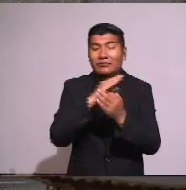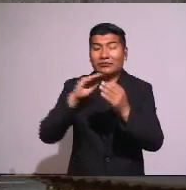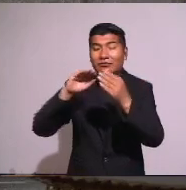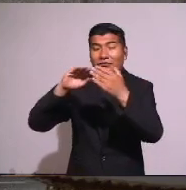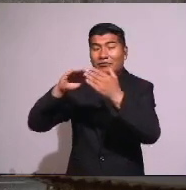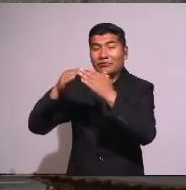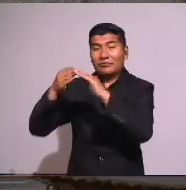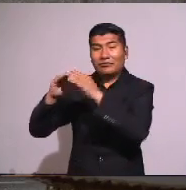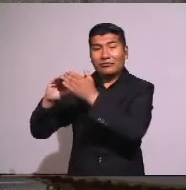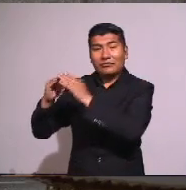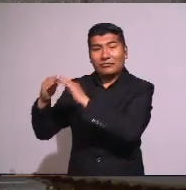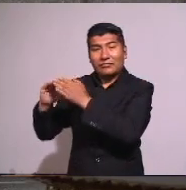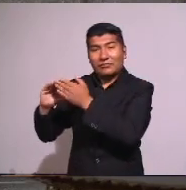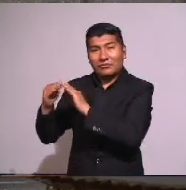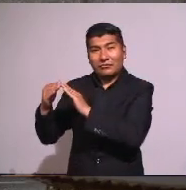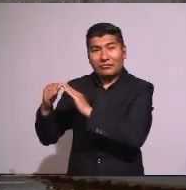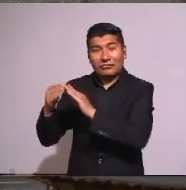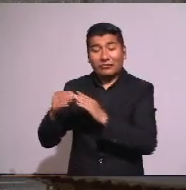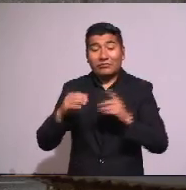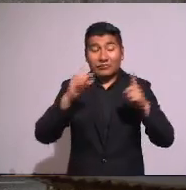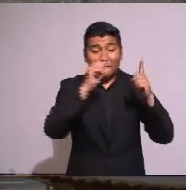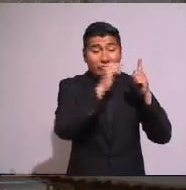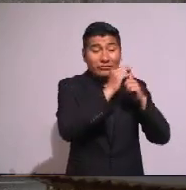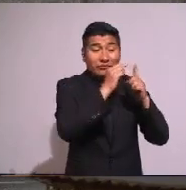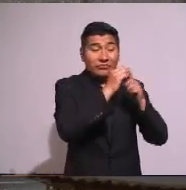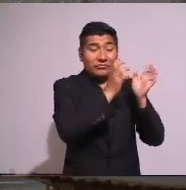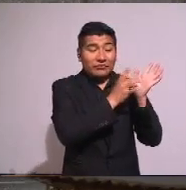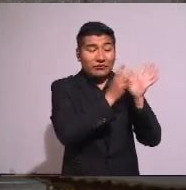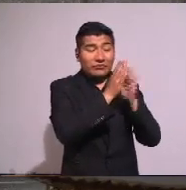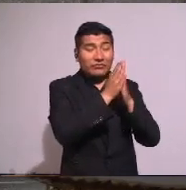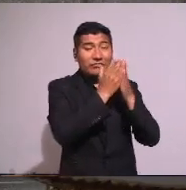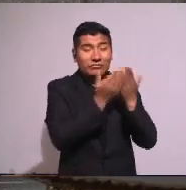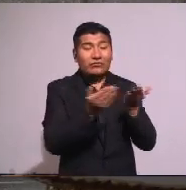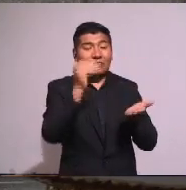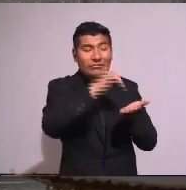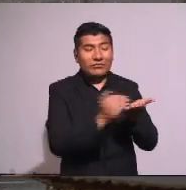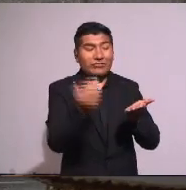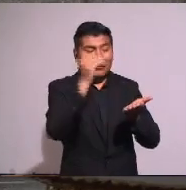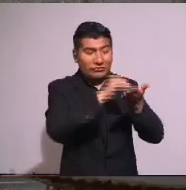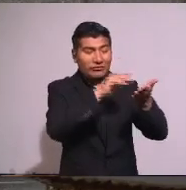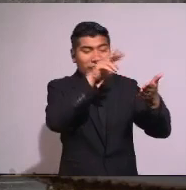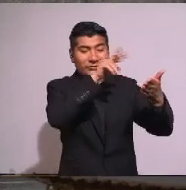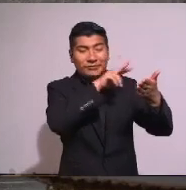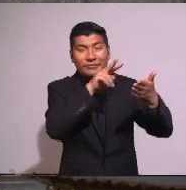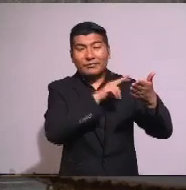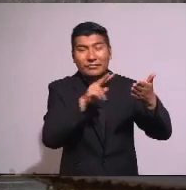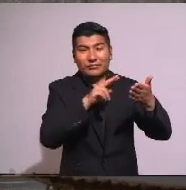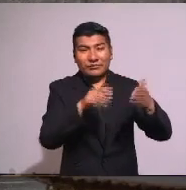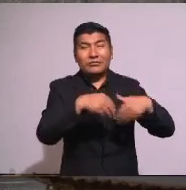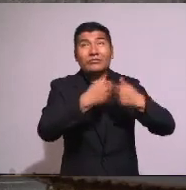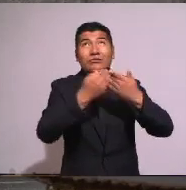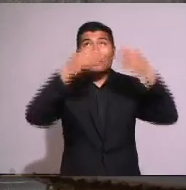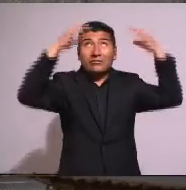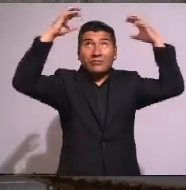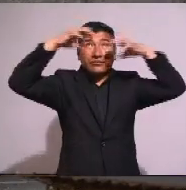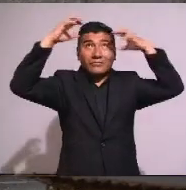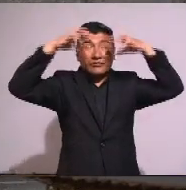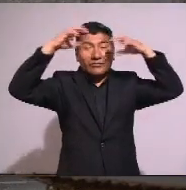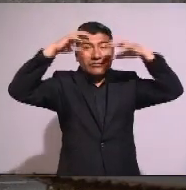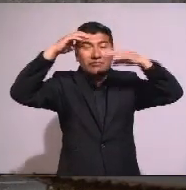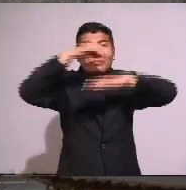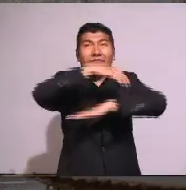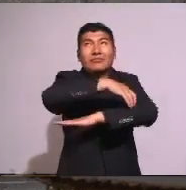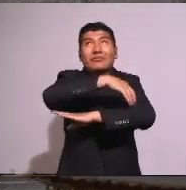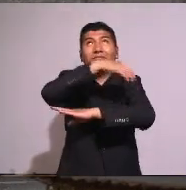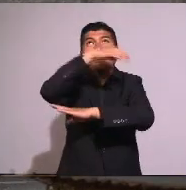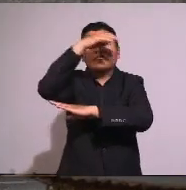comunidad. La palabra de Dios leída una y otra vez es como la lluvia que bajando del